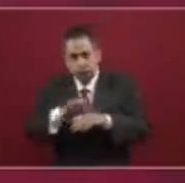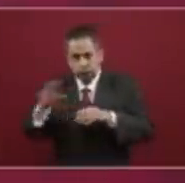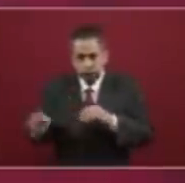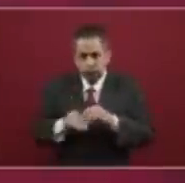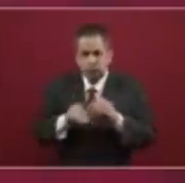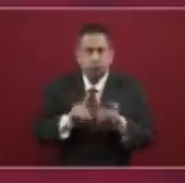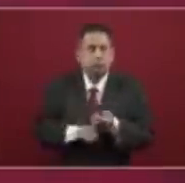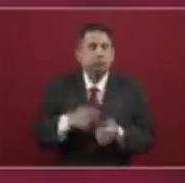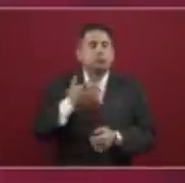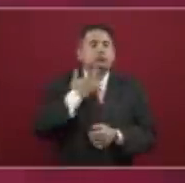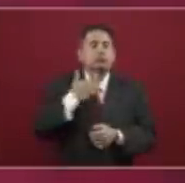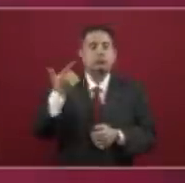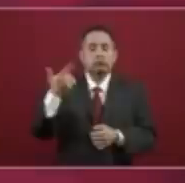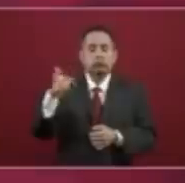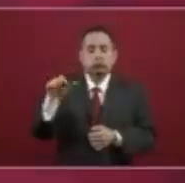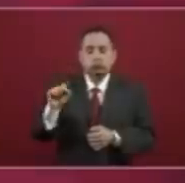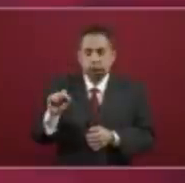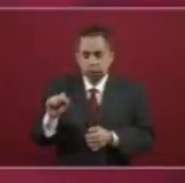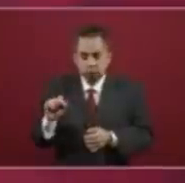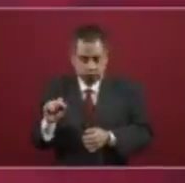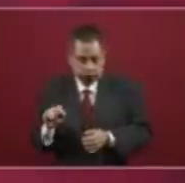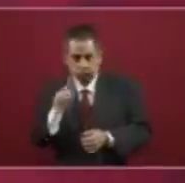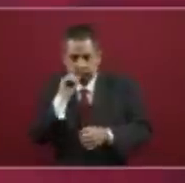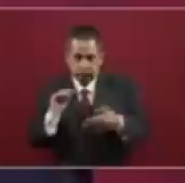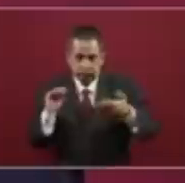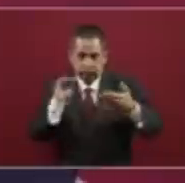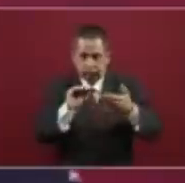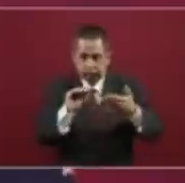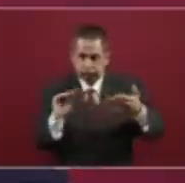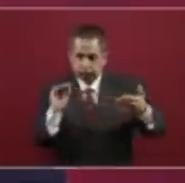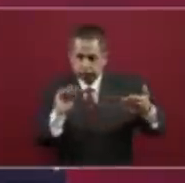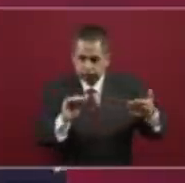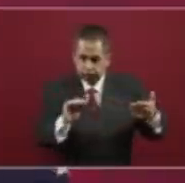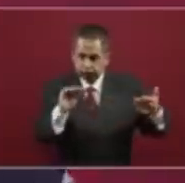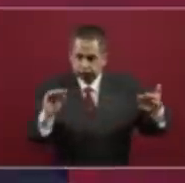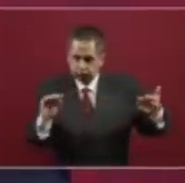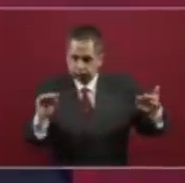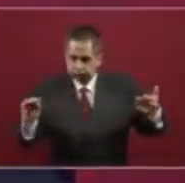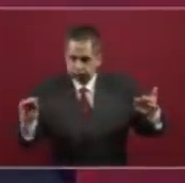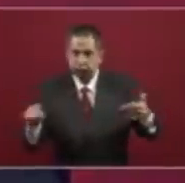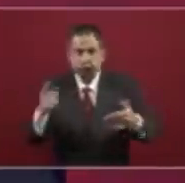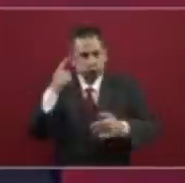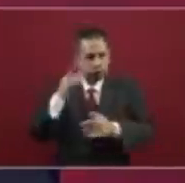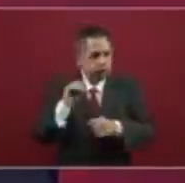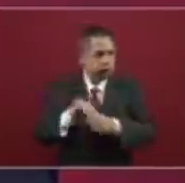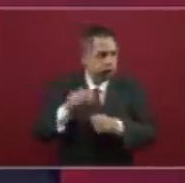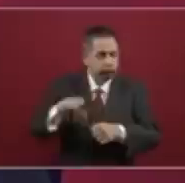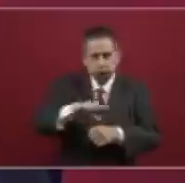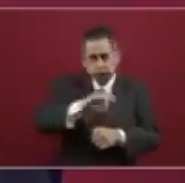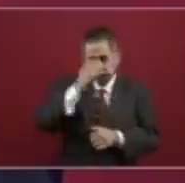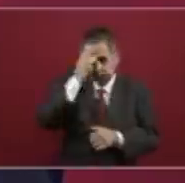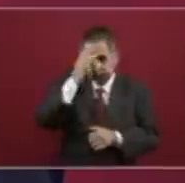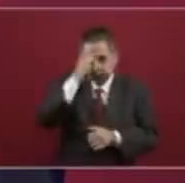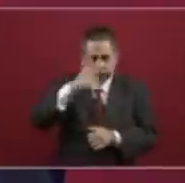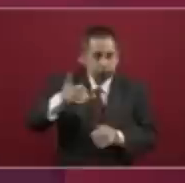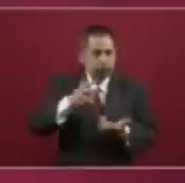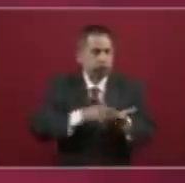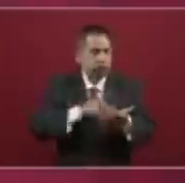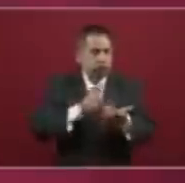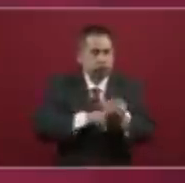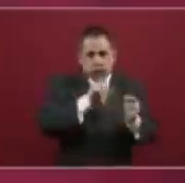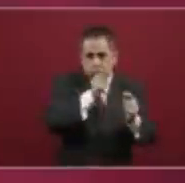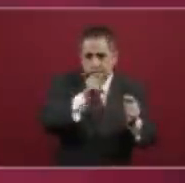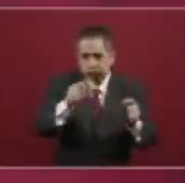gas y así vamos a ir agregando para conocer pues los precios